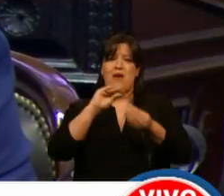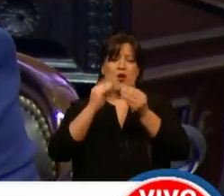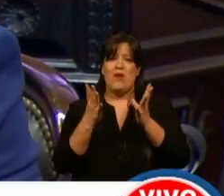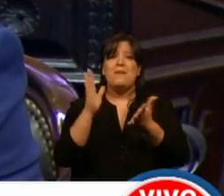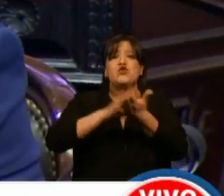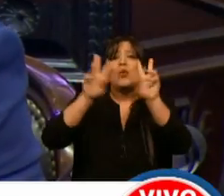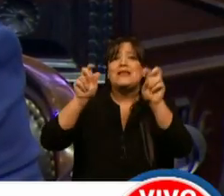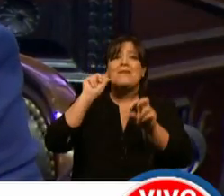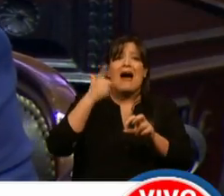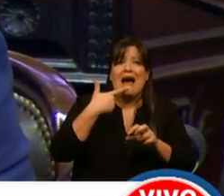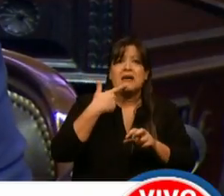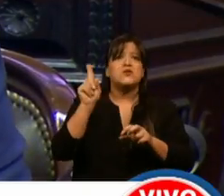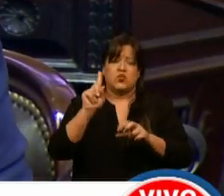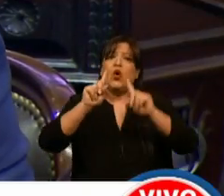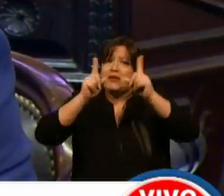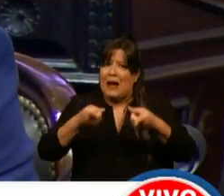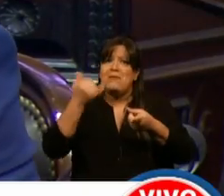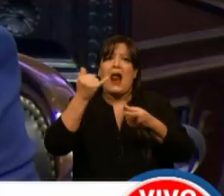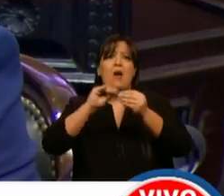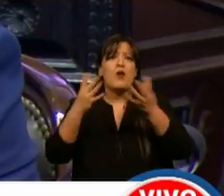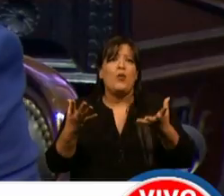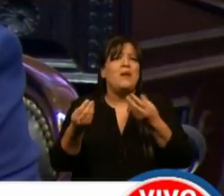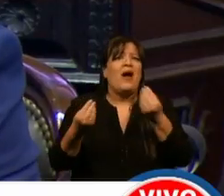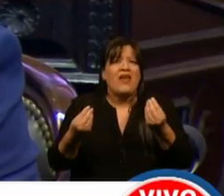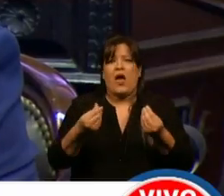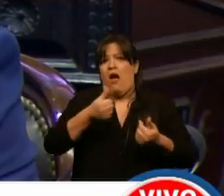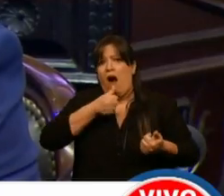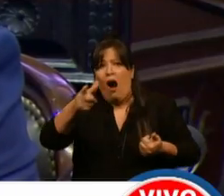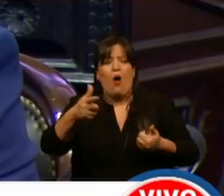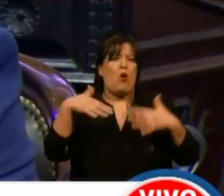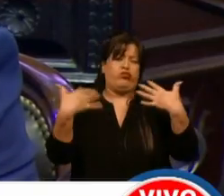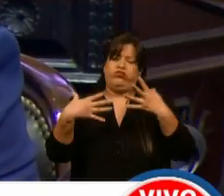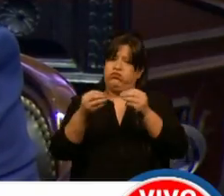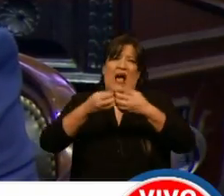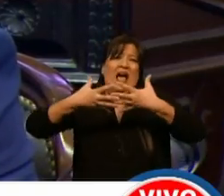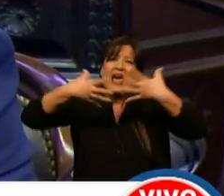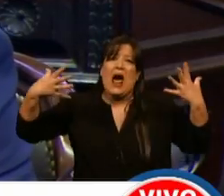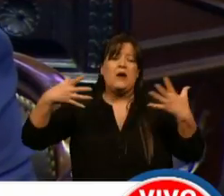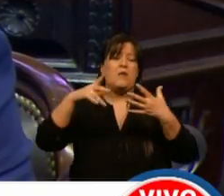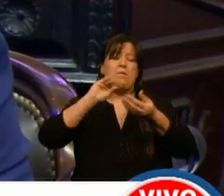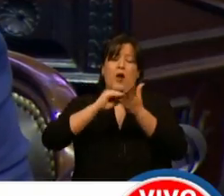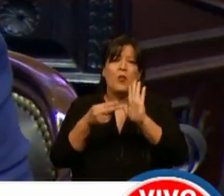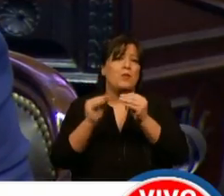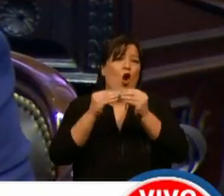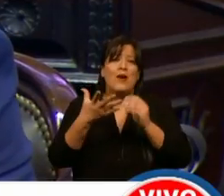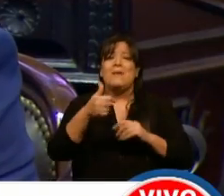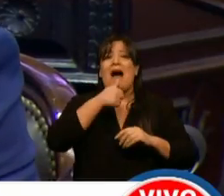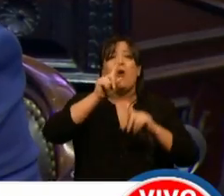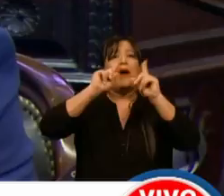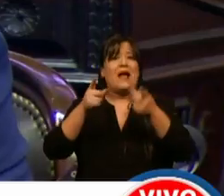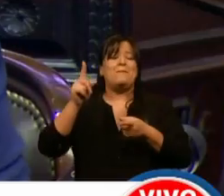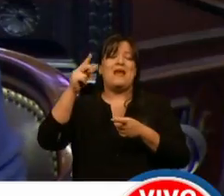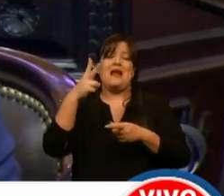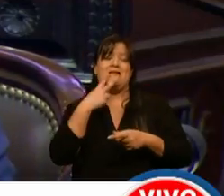de gas sino también tiene problemas de agua un enorme problema de agua y además también en materia lo que la tarifa energética